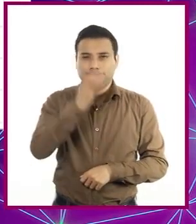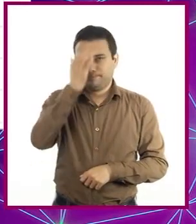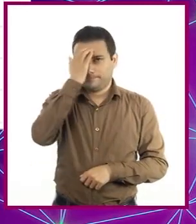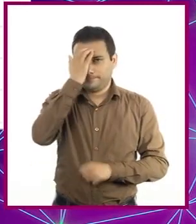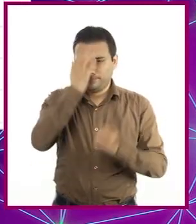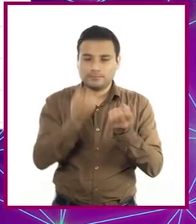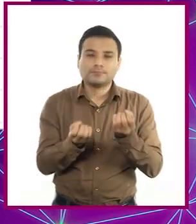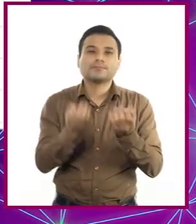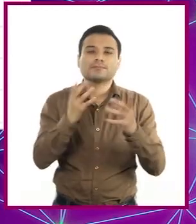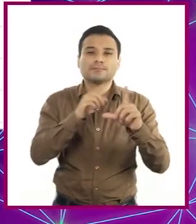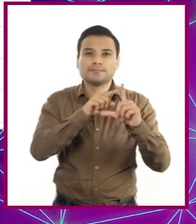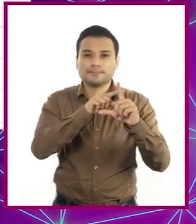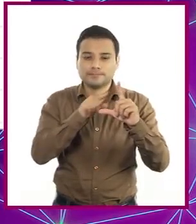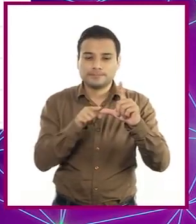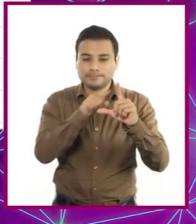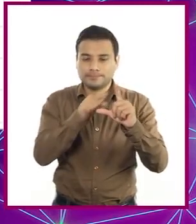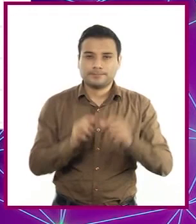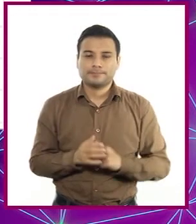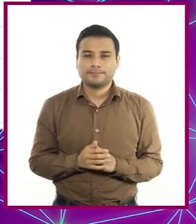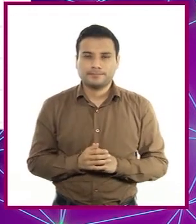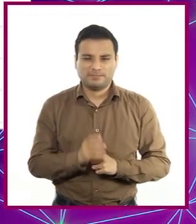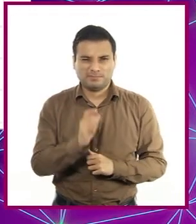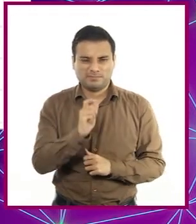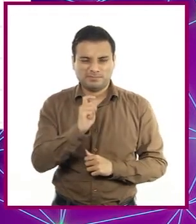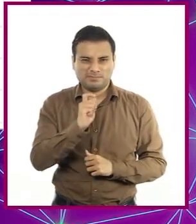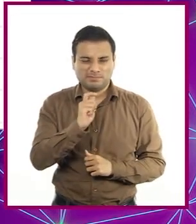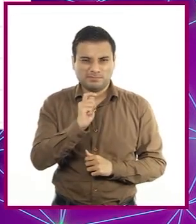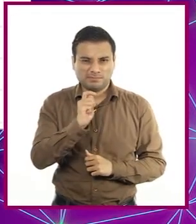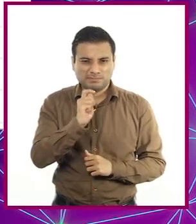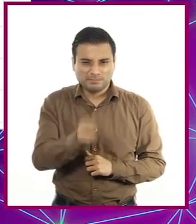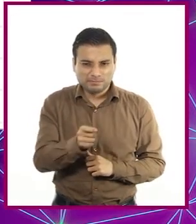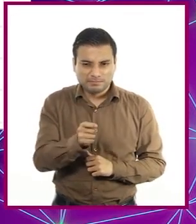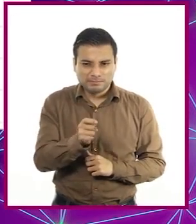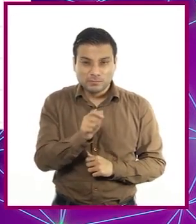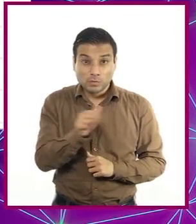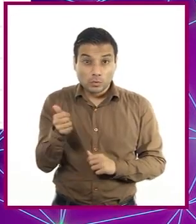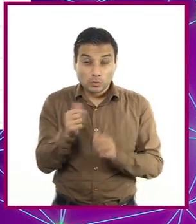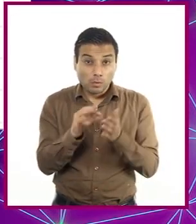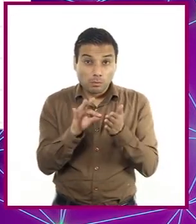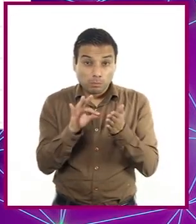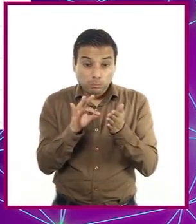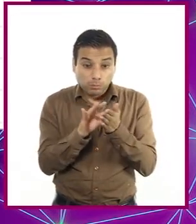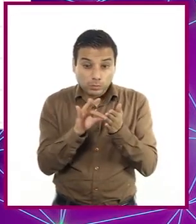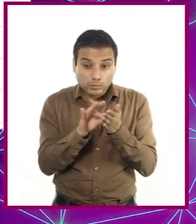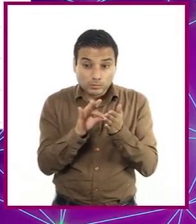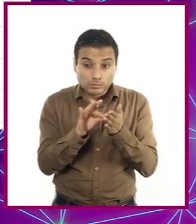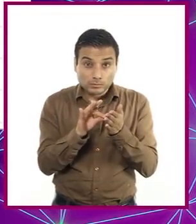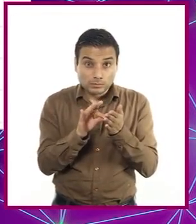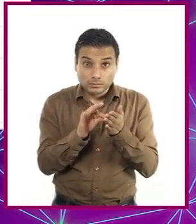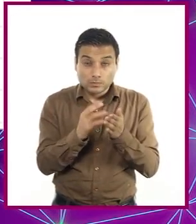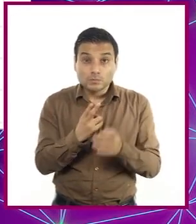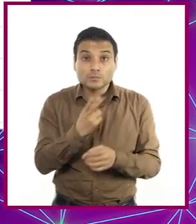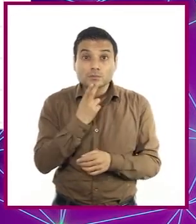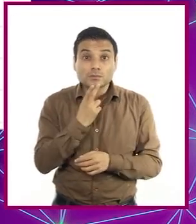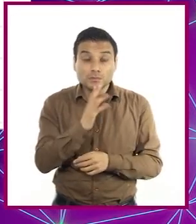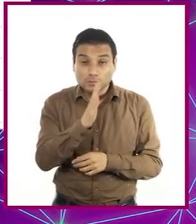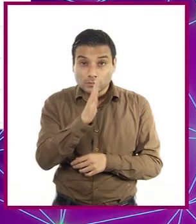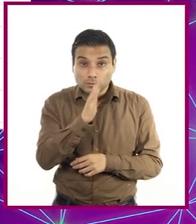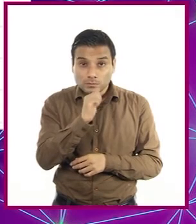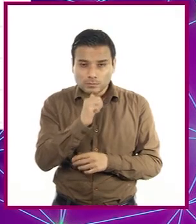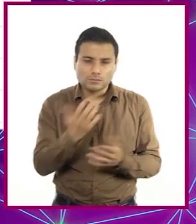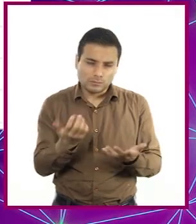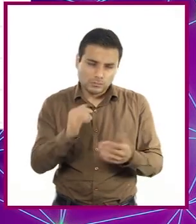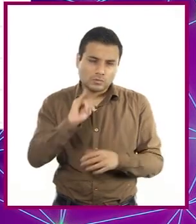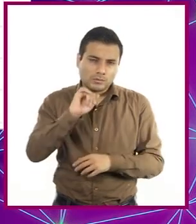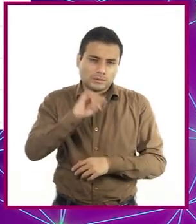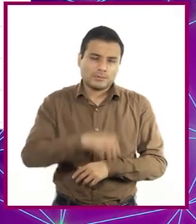pendiente. Esto no quiere decir que los demás puntos no puedan ser ocupados. Sin embargo, al no